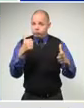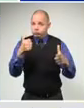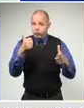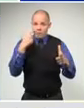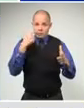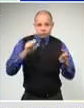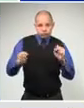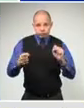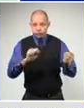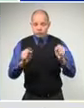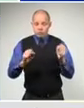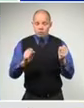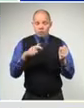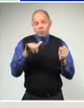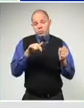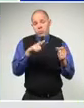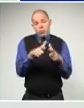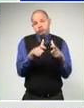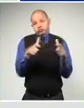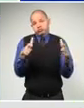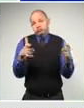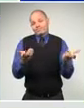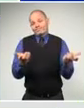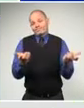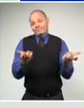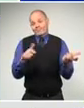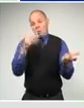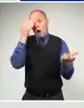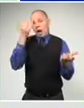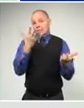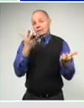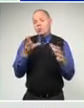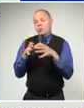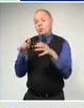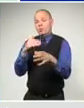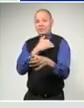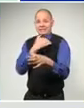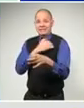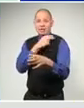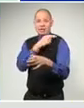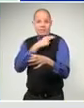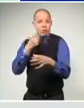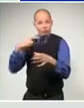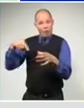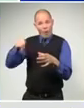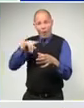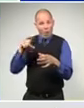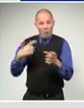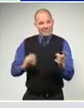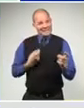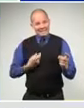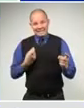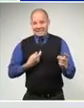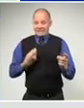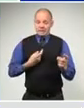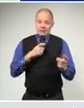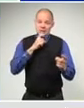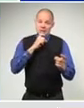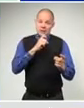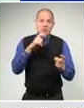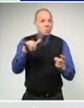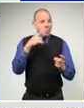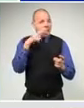territorio, conducidos por su Consejo de Defensa, todas las autoridades, todos los organismos, pero todavía una